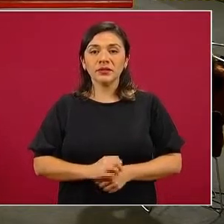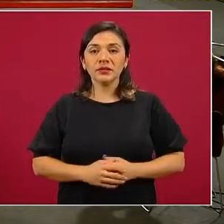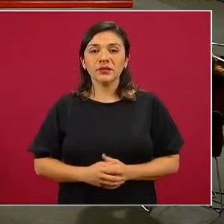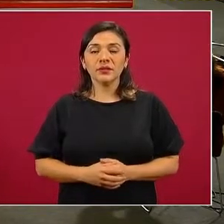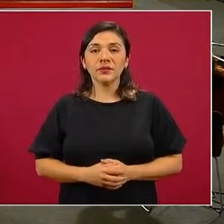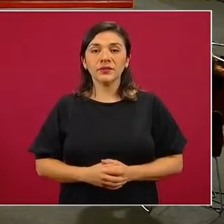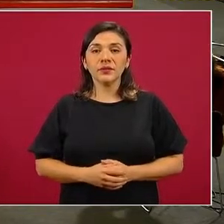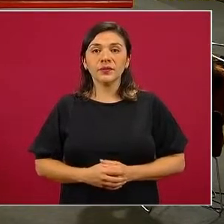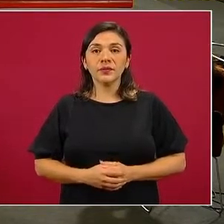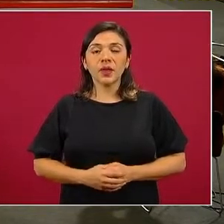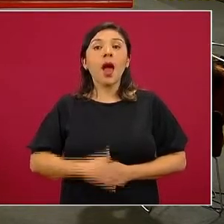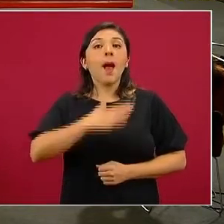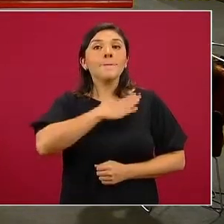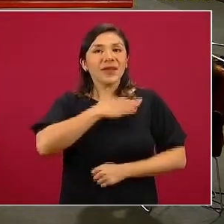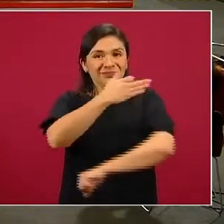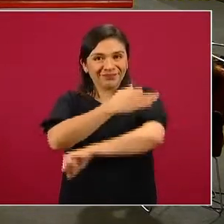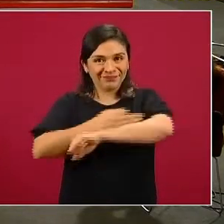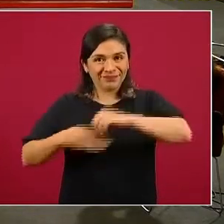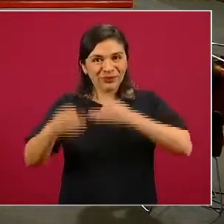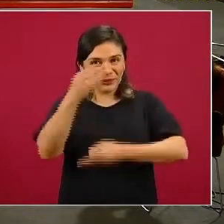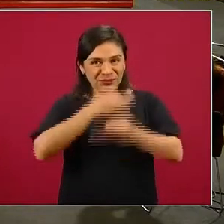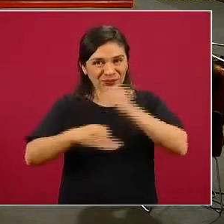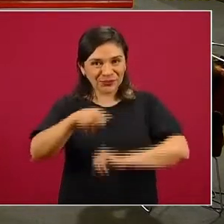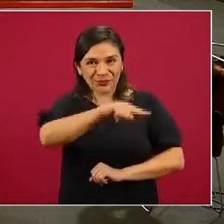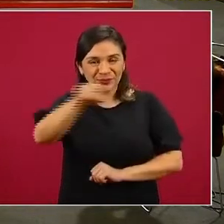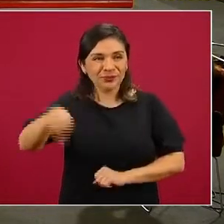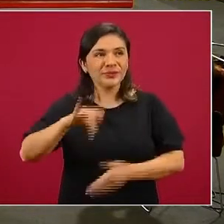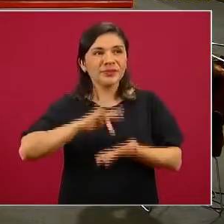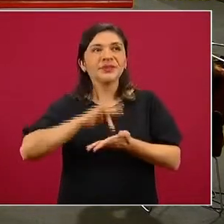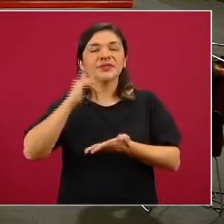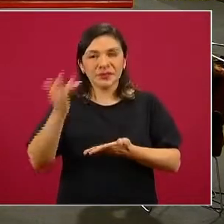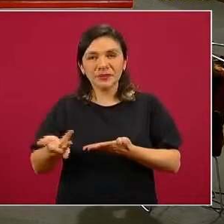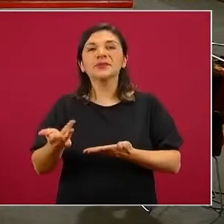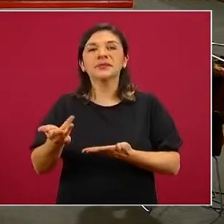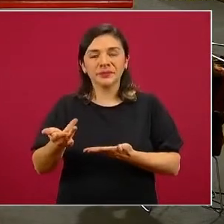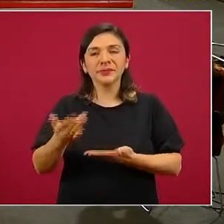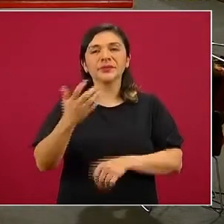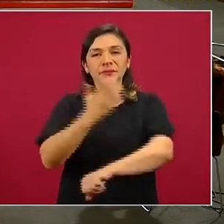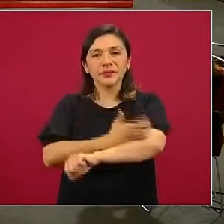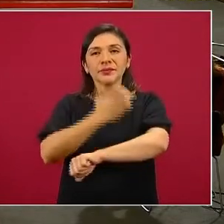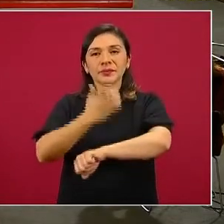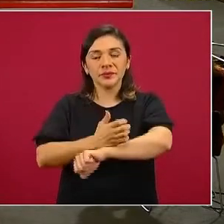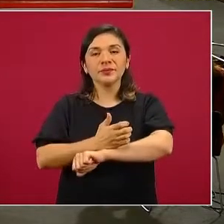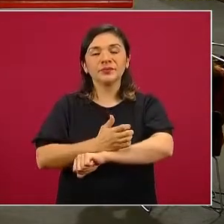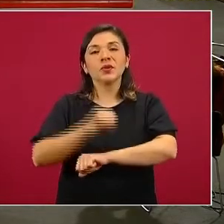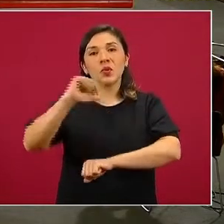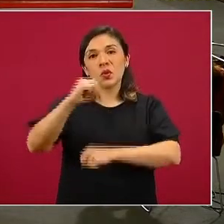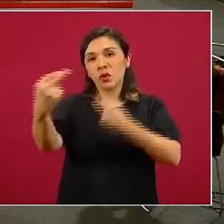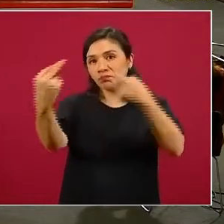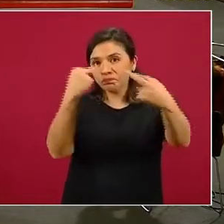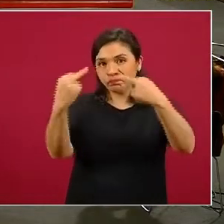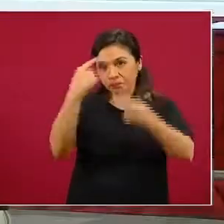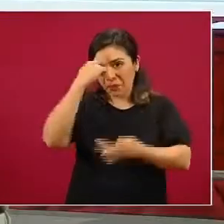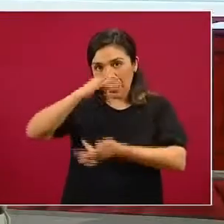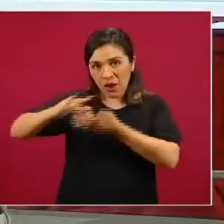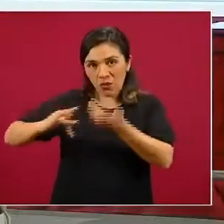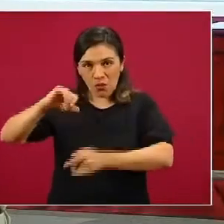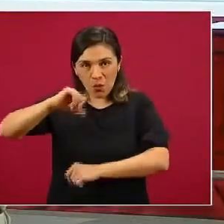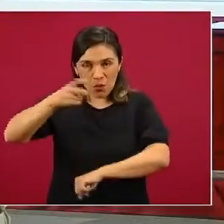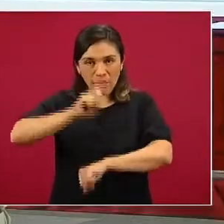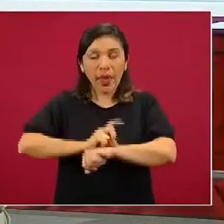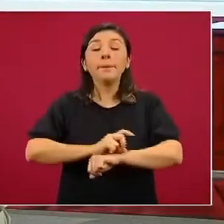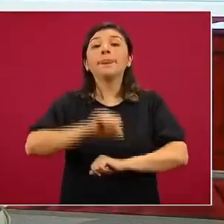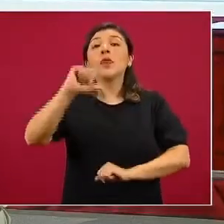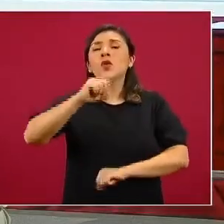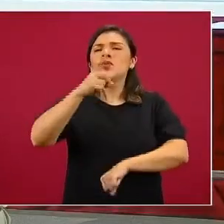Muy buenas tardes a todos. Gracias por acompañarnos y todos los que se conectaron hoy para esta conferencia.